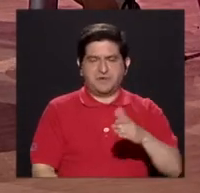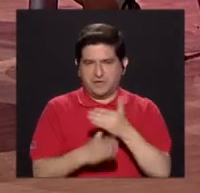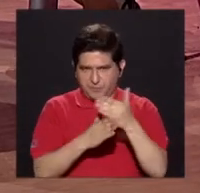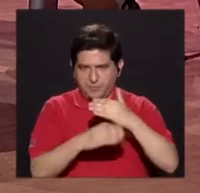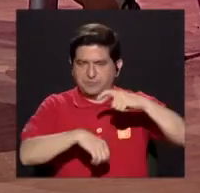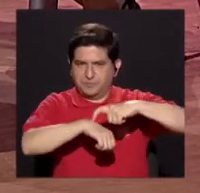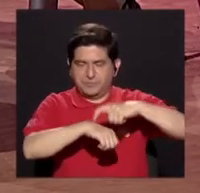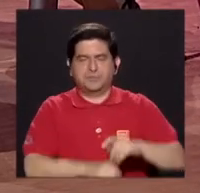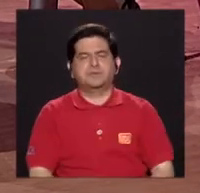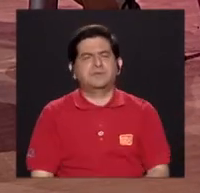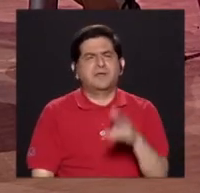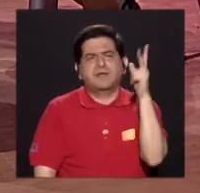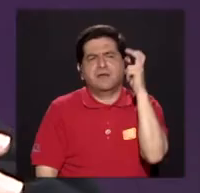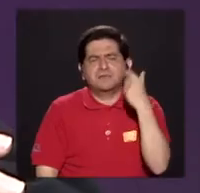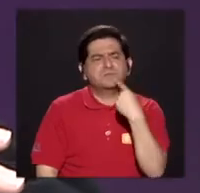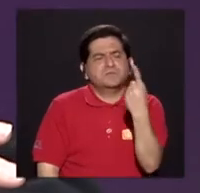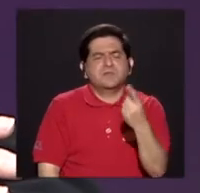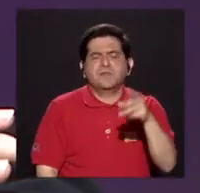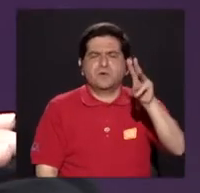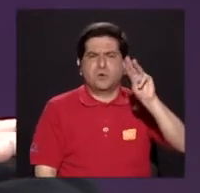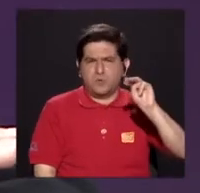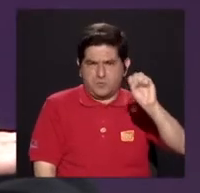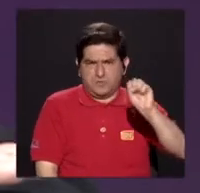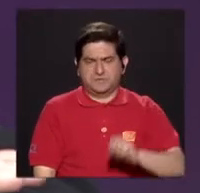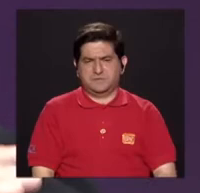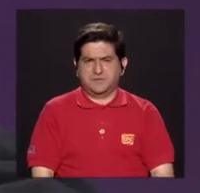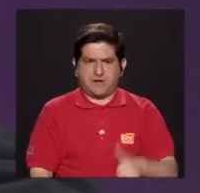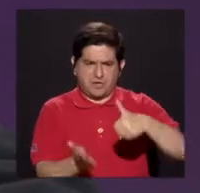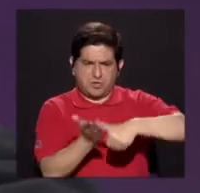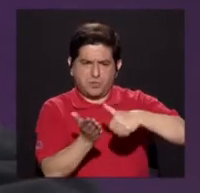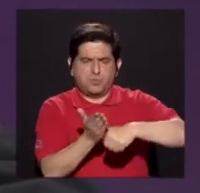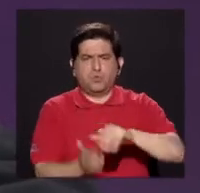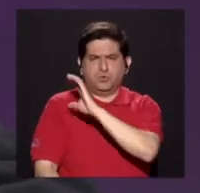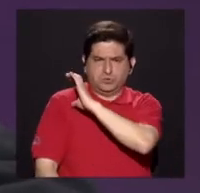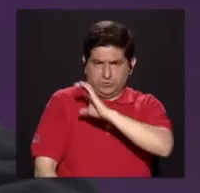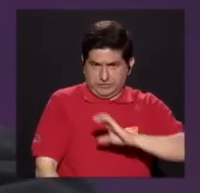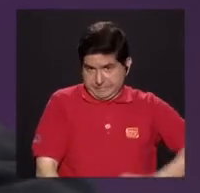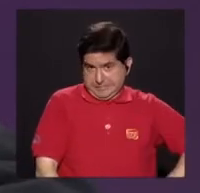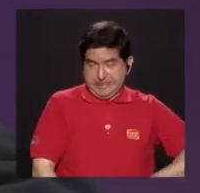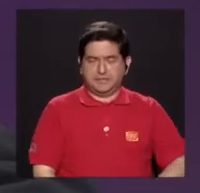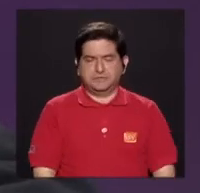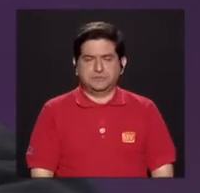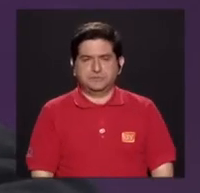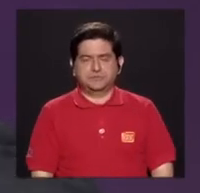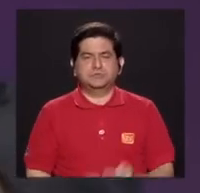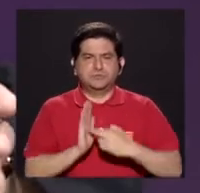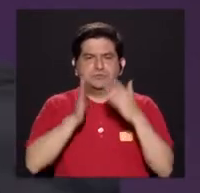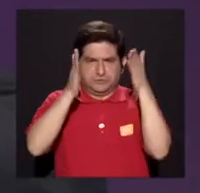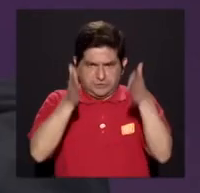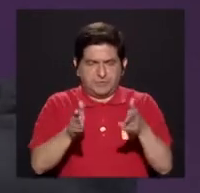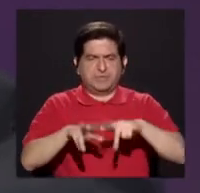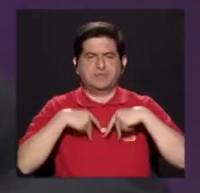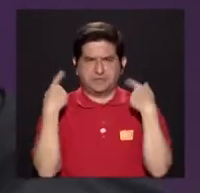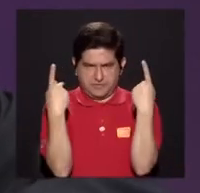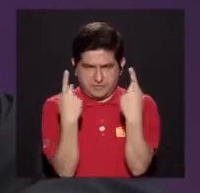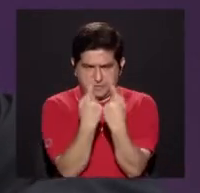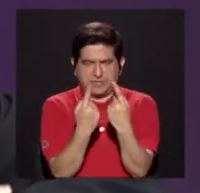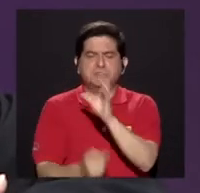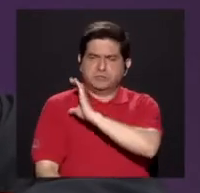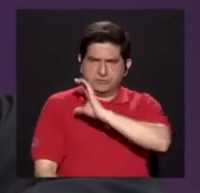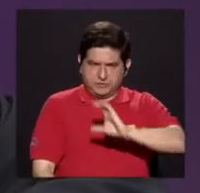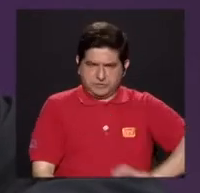Escuchaba a Montserrat decir que el voto de los cristianos, ¿verdad?, de los representantes de partidos